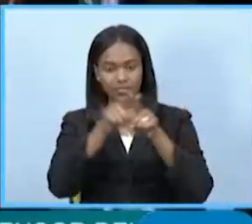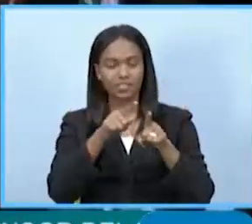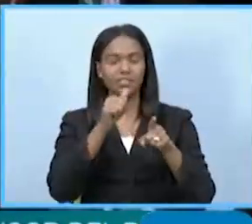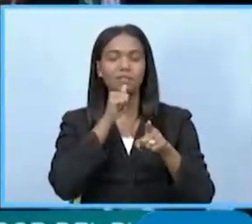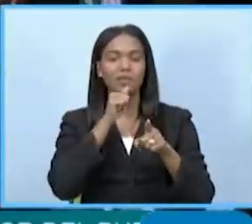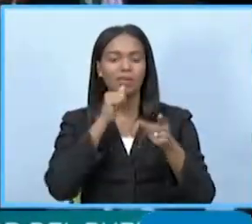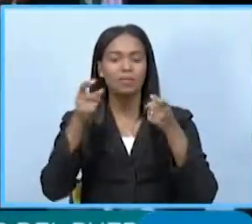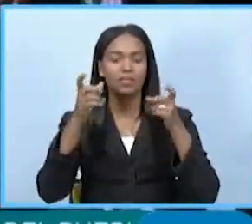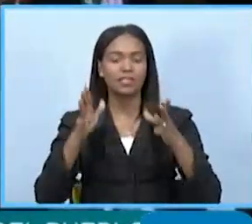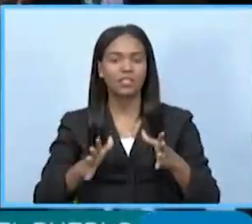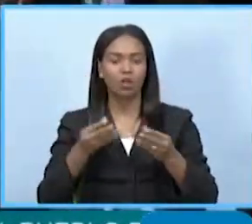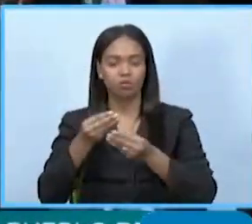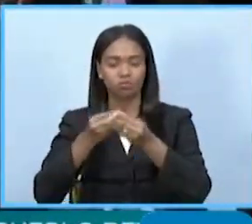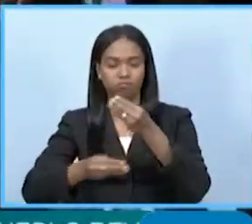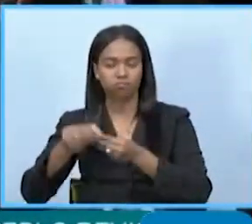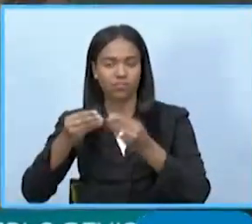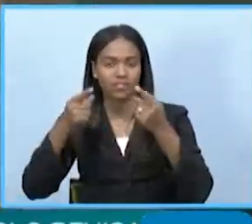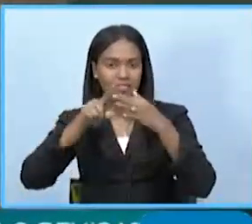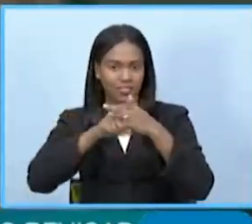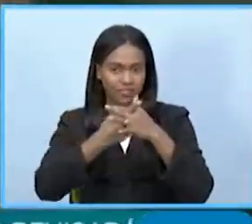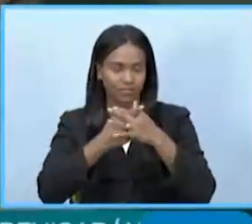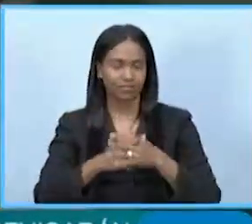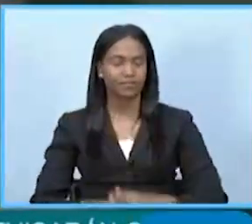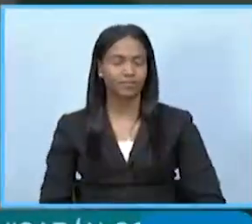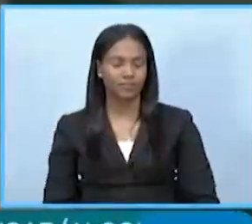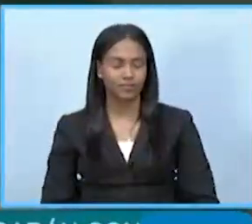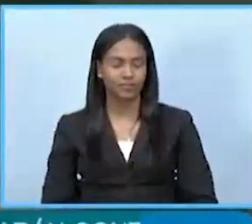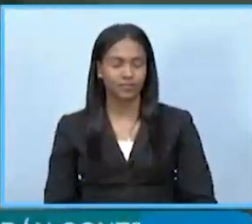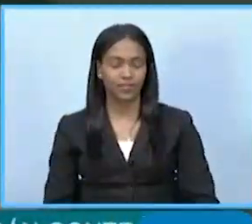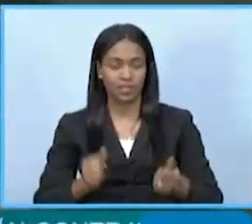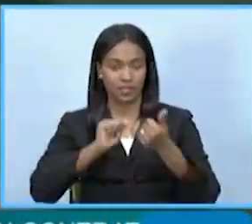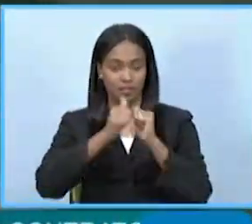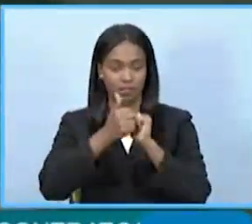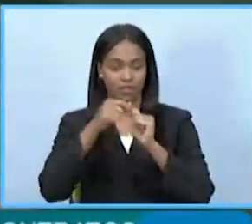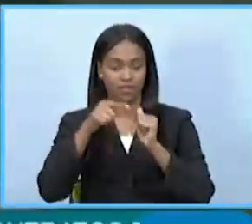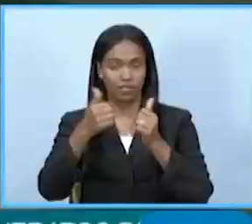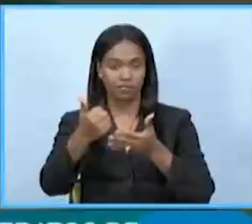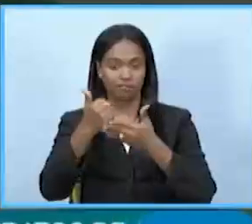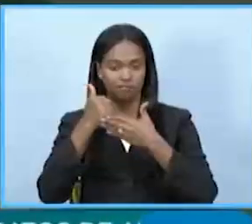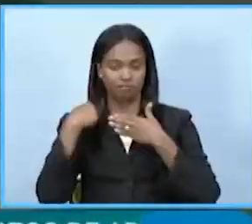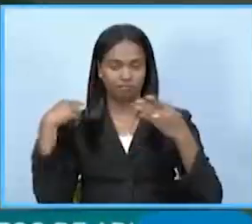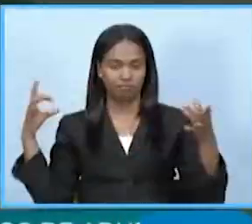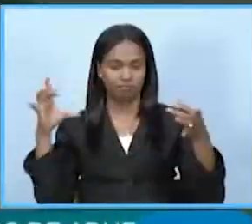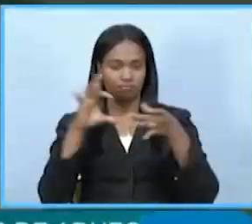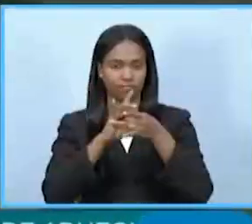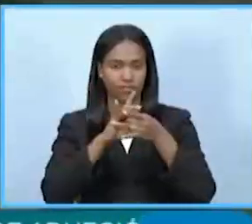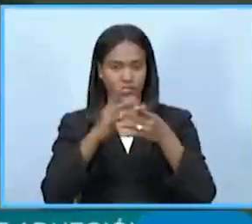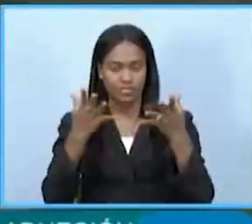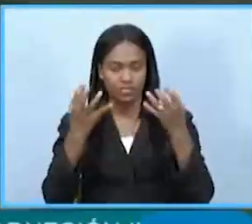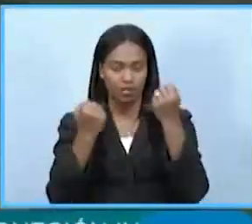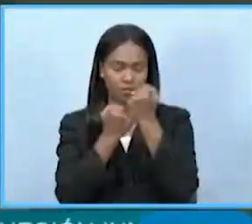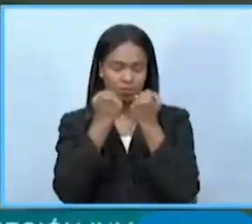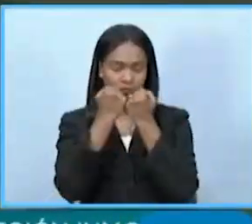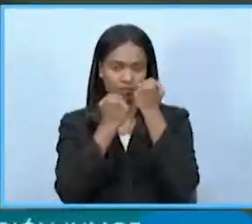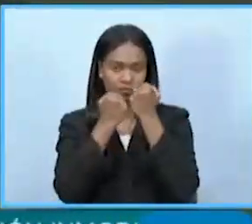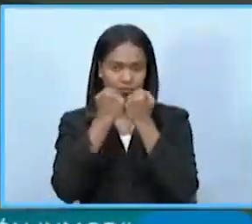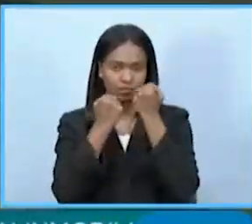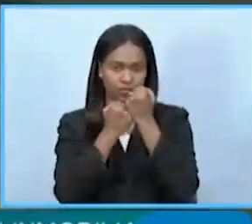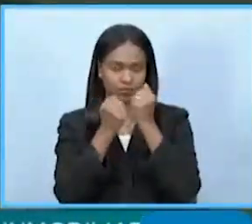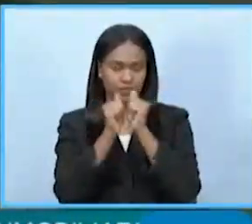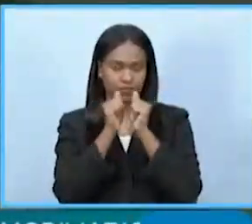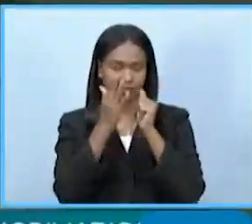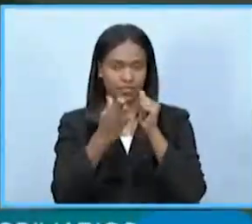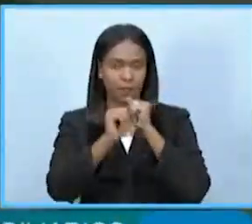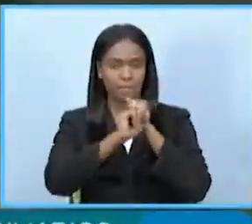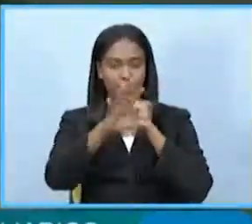de administración de activos, inicia. Que el deporte nos une en puntos de pasión colectiva,